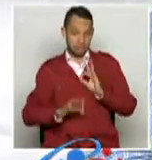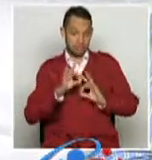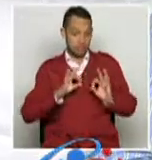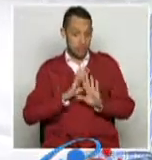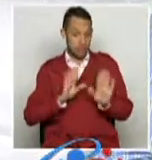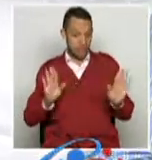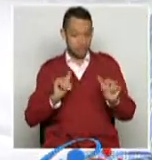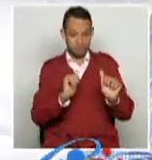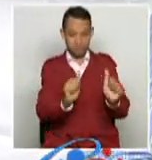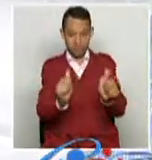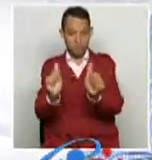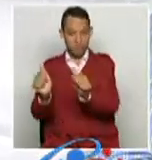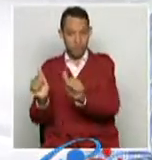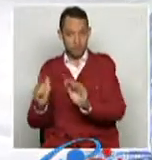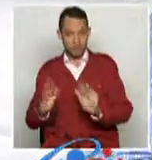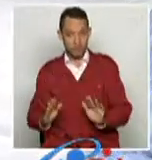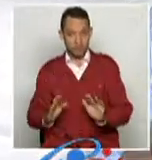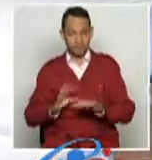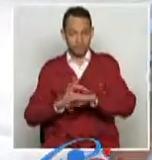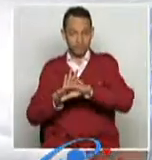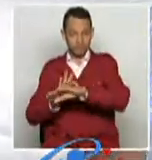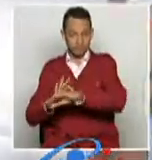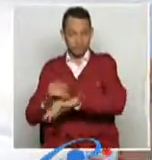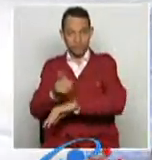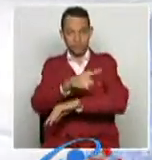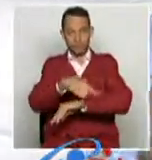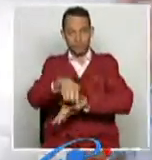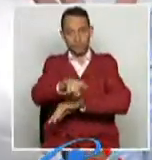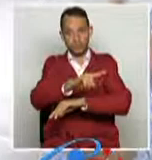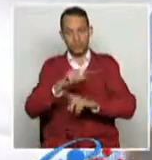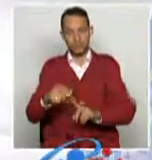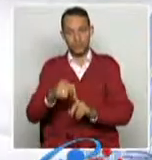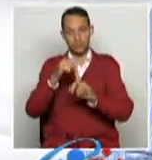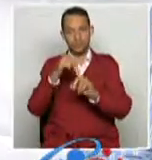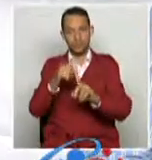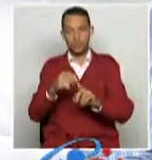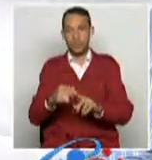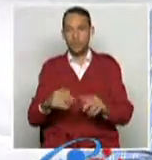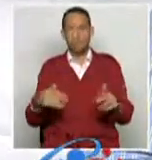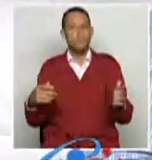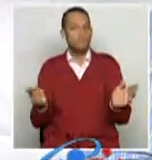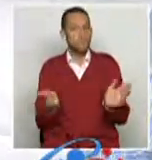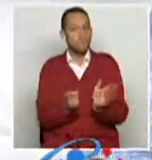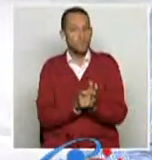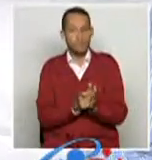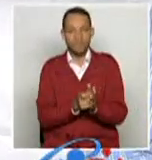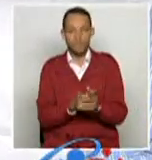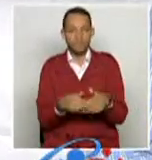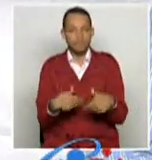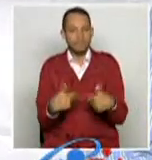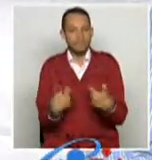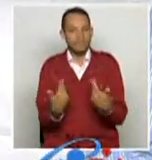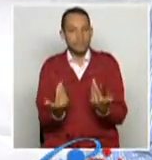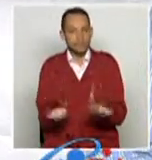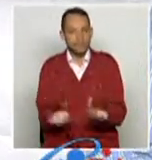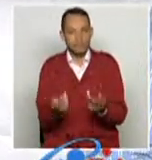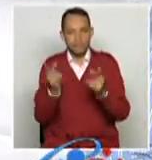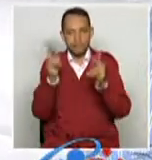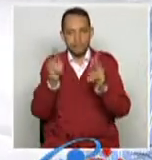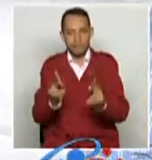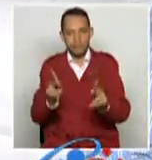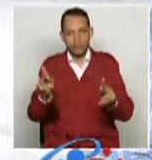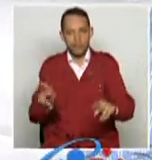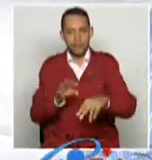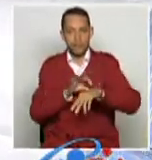las profesiones de la medicina, es decir, todas las alternativas que haya. Pero yo sí pienso que el